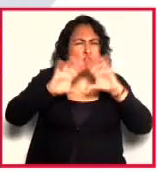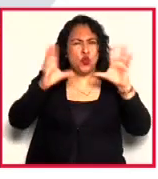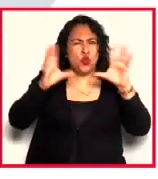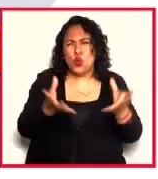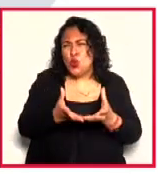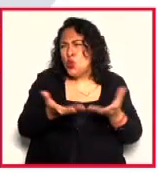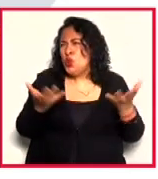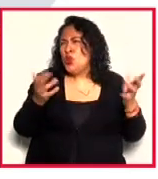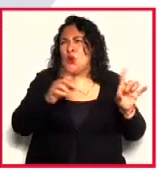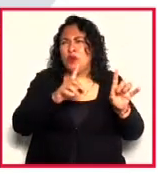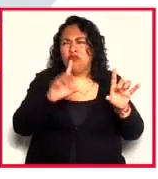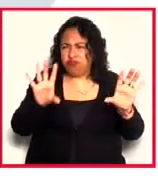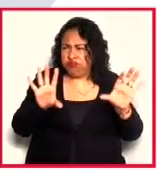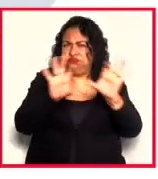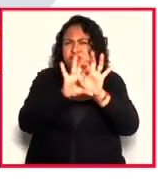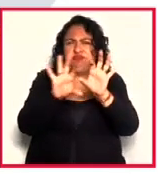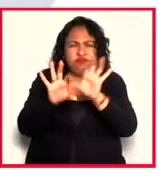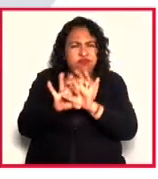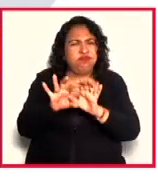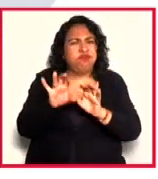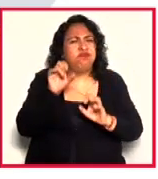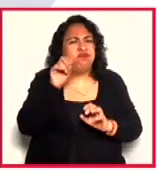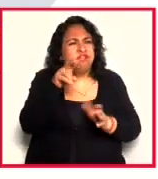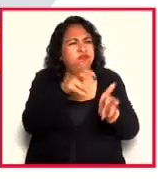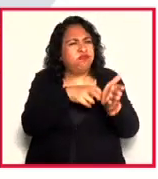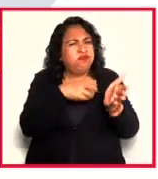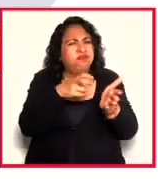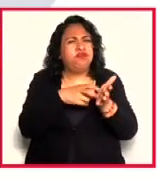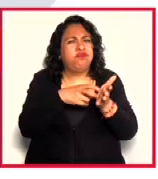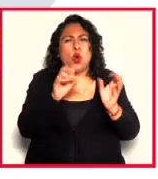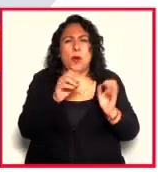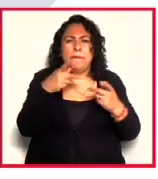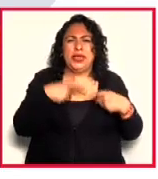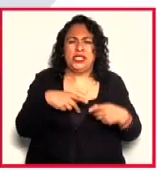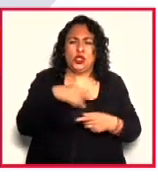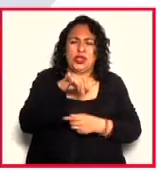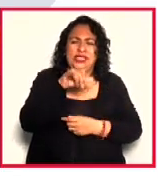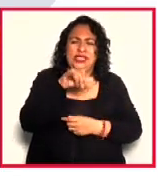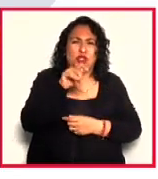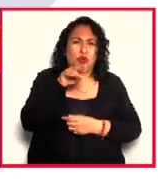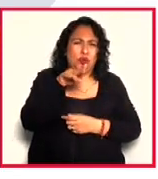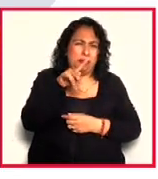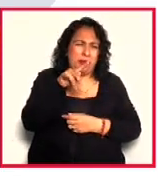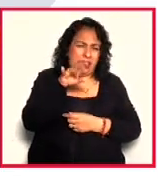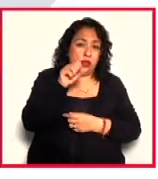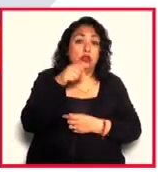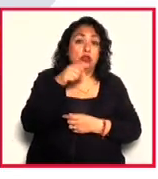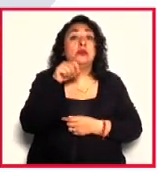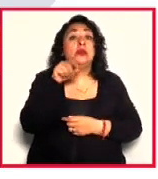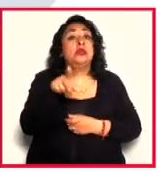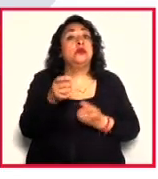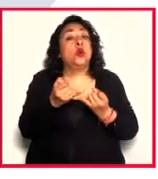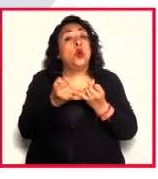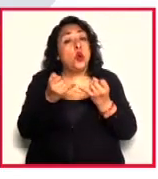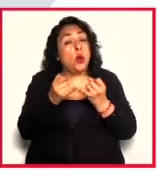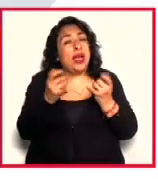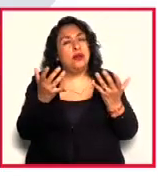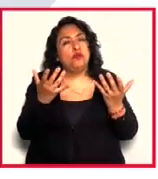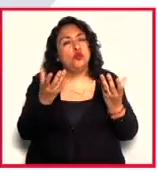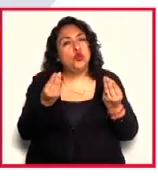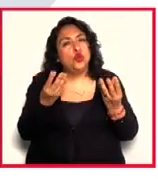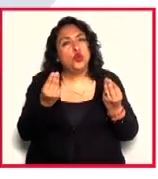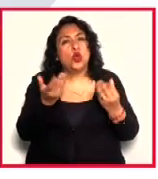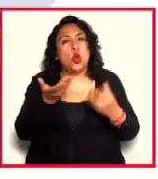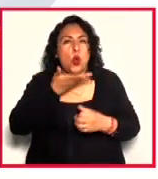arreglos, de tocar la universalidad de los instrumentistas, y al mismo tiempo estar muy anclados en la